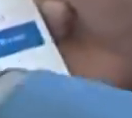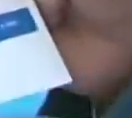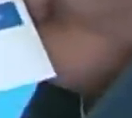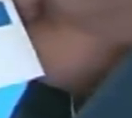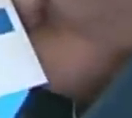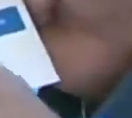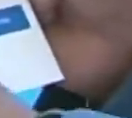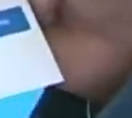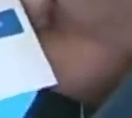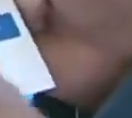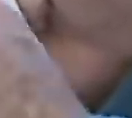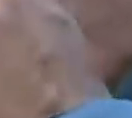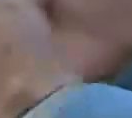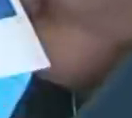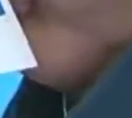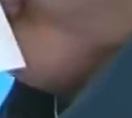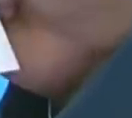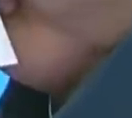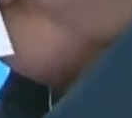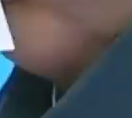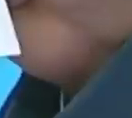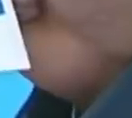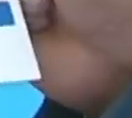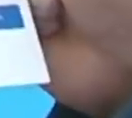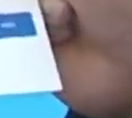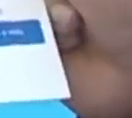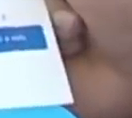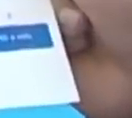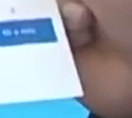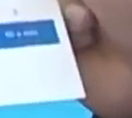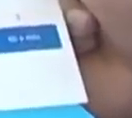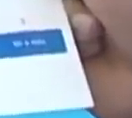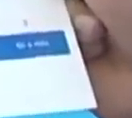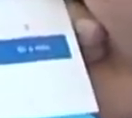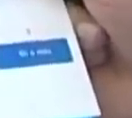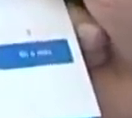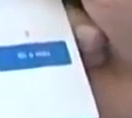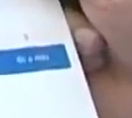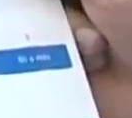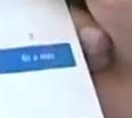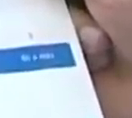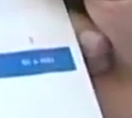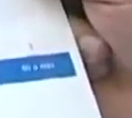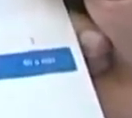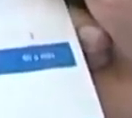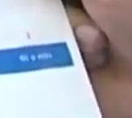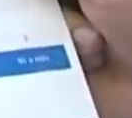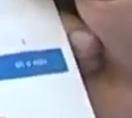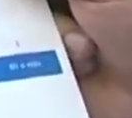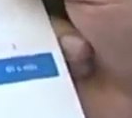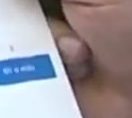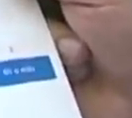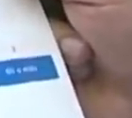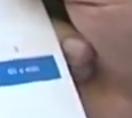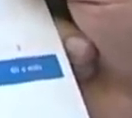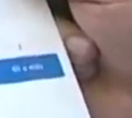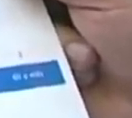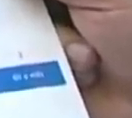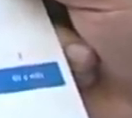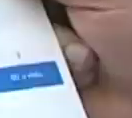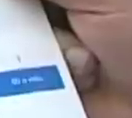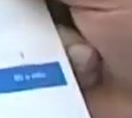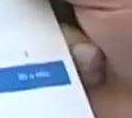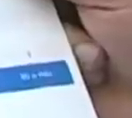de edades menores a las que ocurren por lo general en otros países del mundo. La mayoría de los